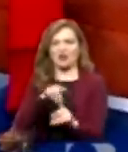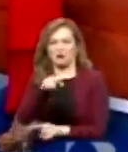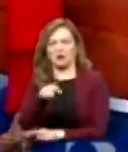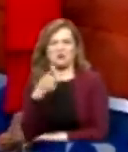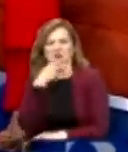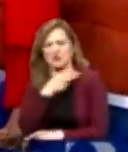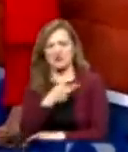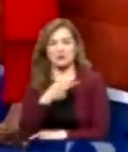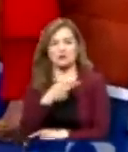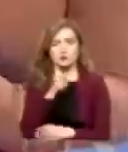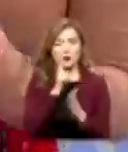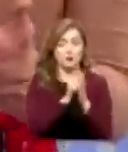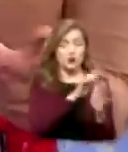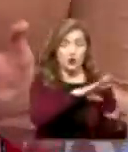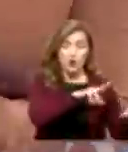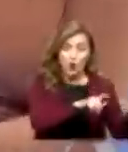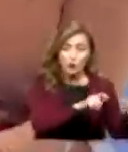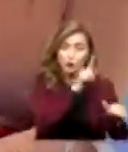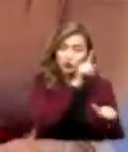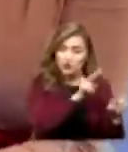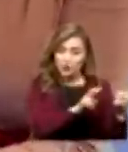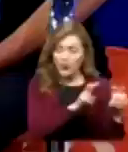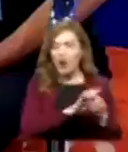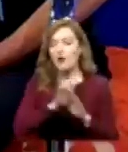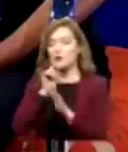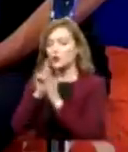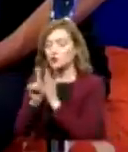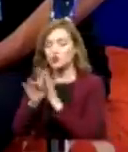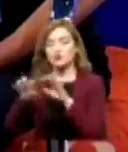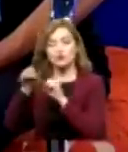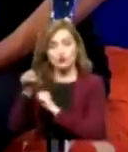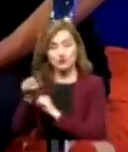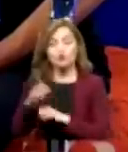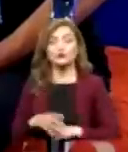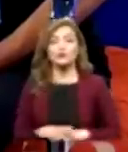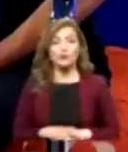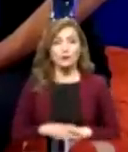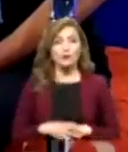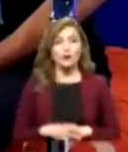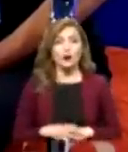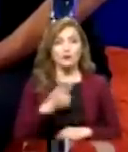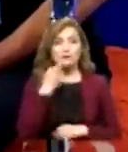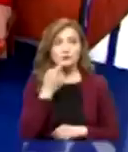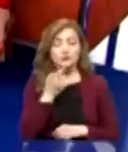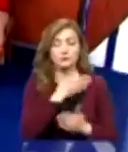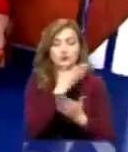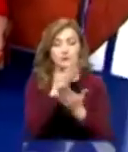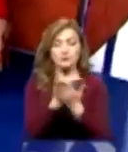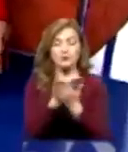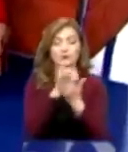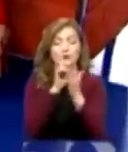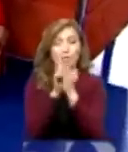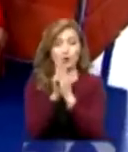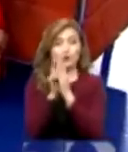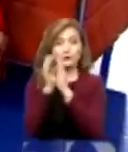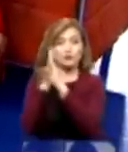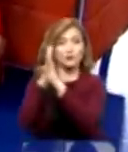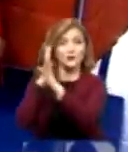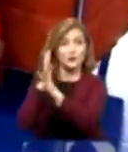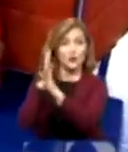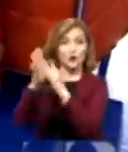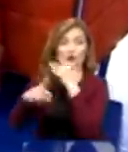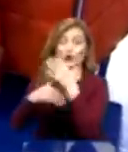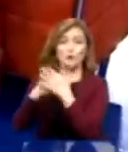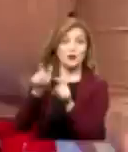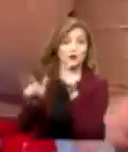que de violación, ¿no? Así es. Y lo que te pasó a ti, Verónica, que nos contabas en el reportaje, llegaste a poner tu denuncia y delante de todos